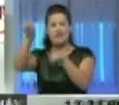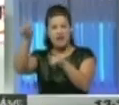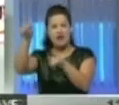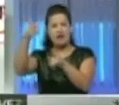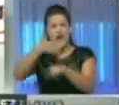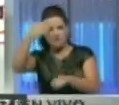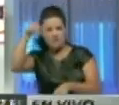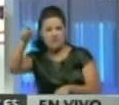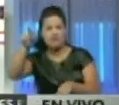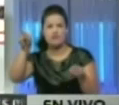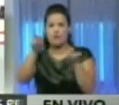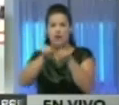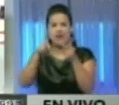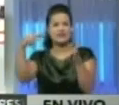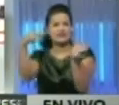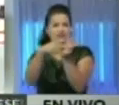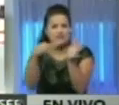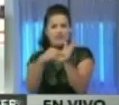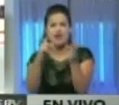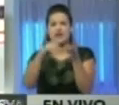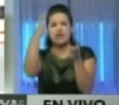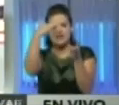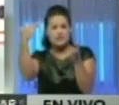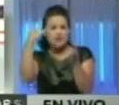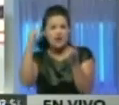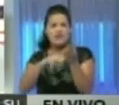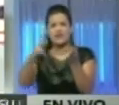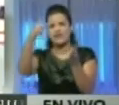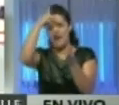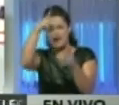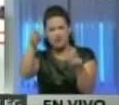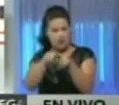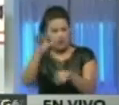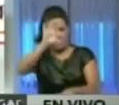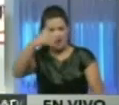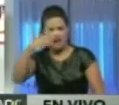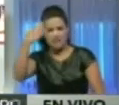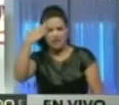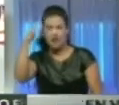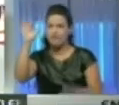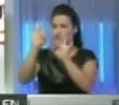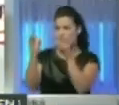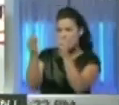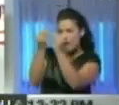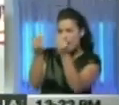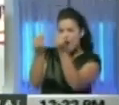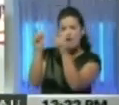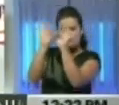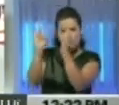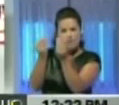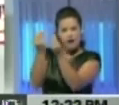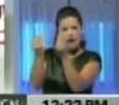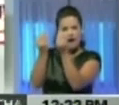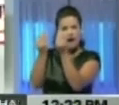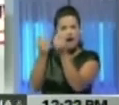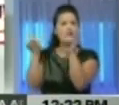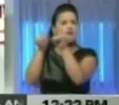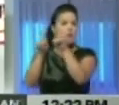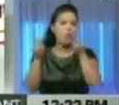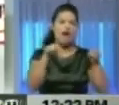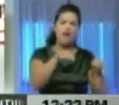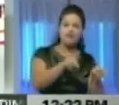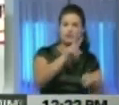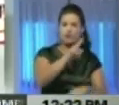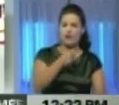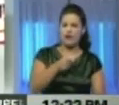Libia, en Siria, en Irak. Sin duda alguna, tiene una orientación de carácter